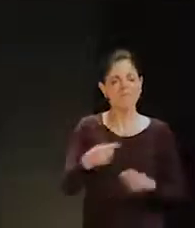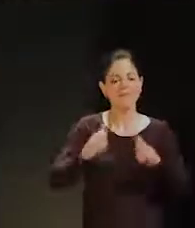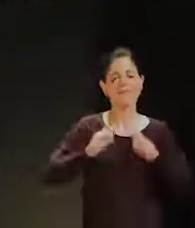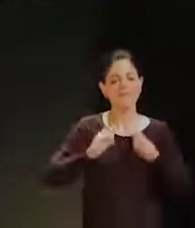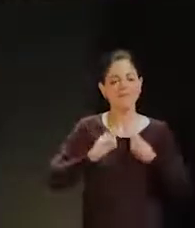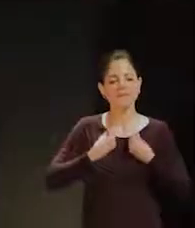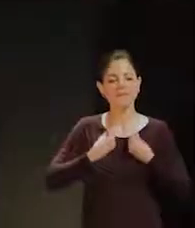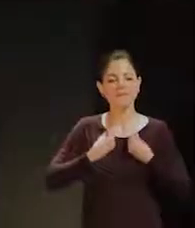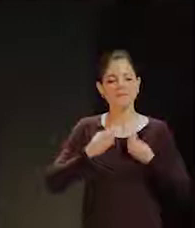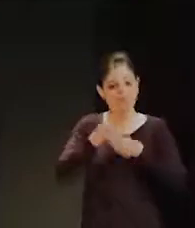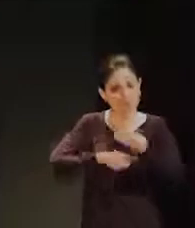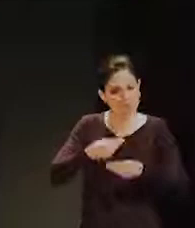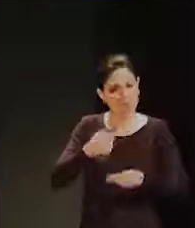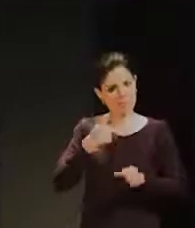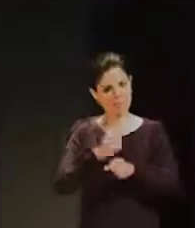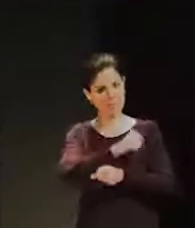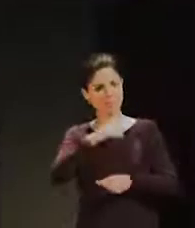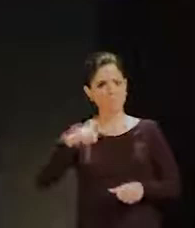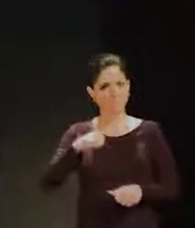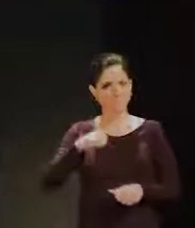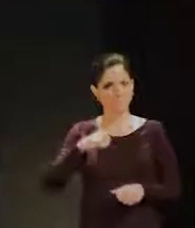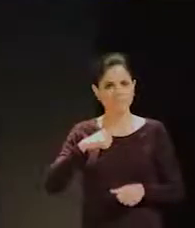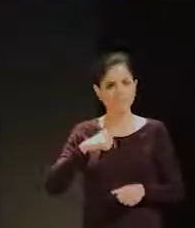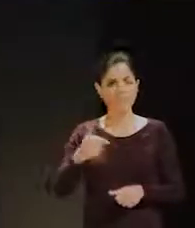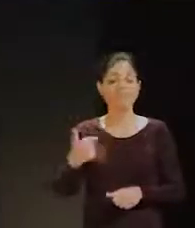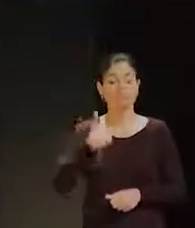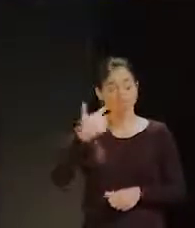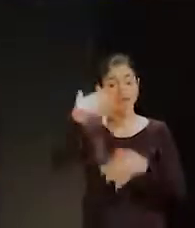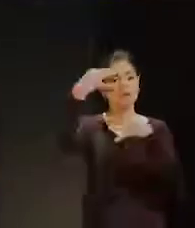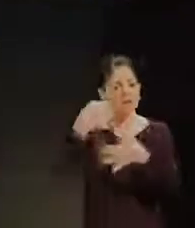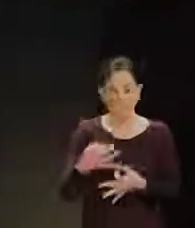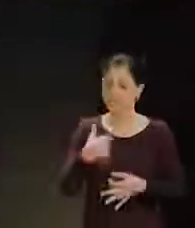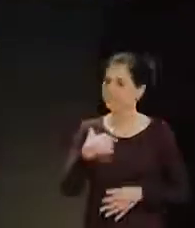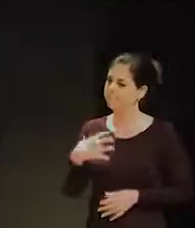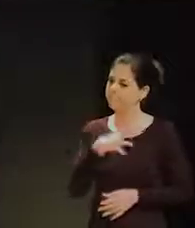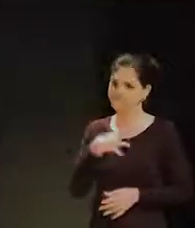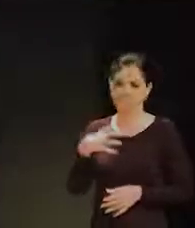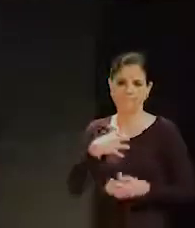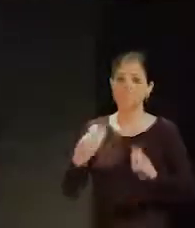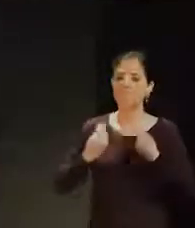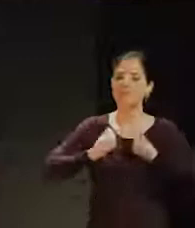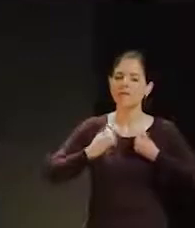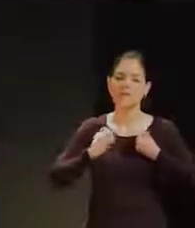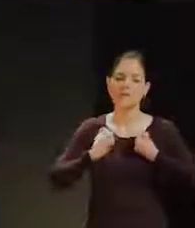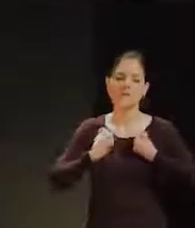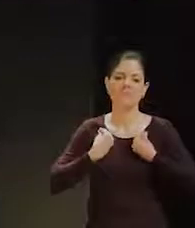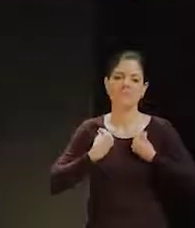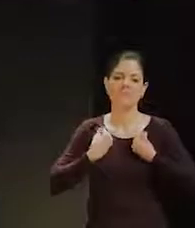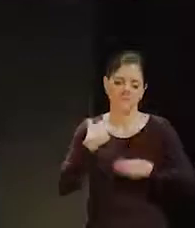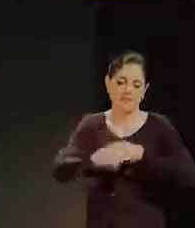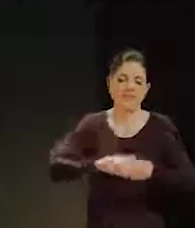vivir de lo que hacéis? Yo realmente no puedo vivir de lo que